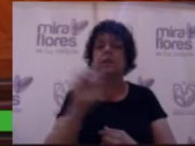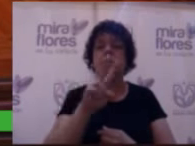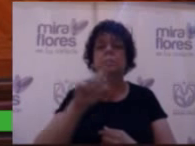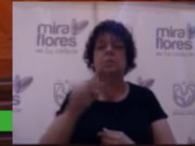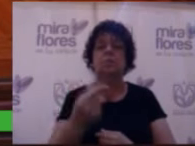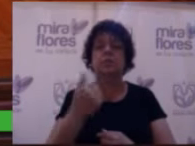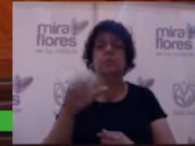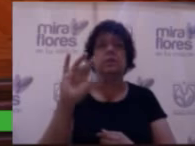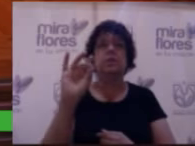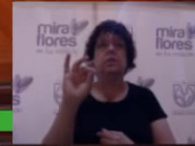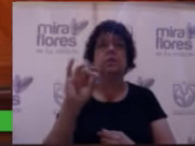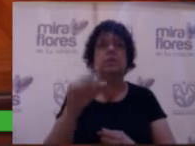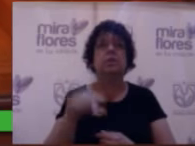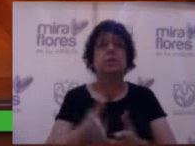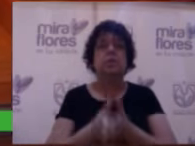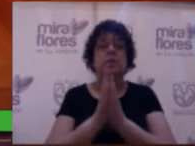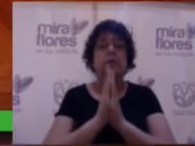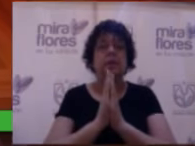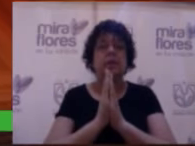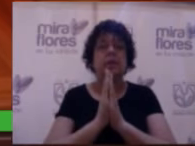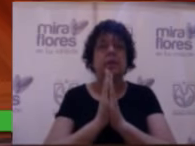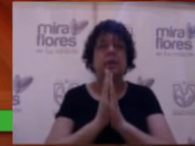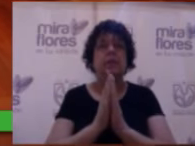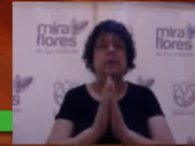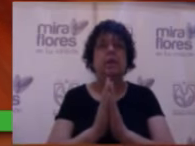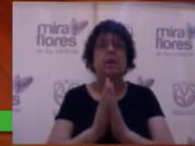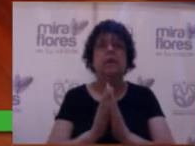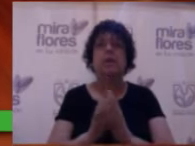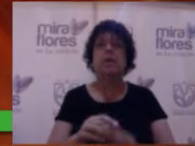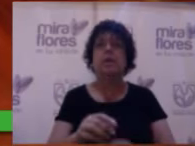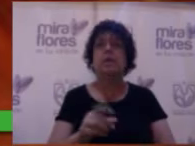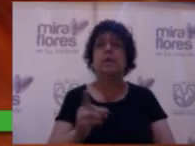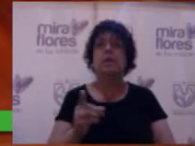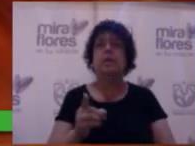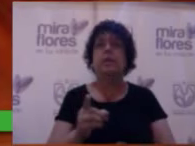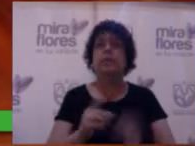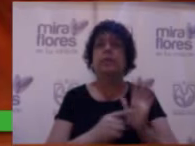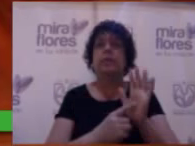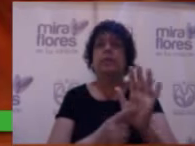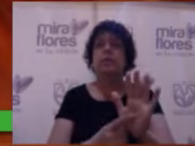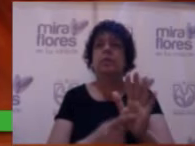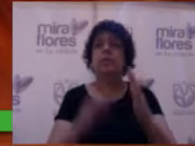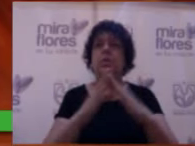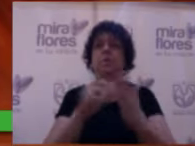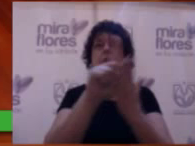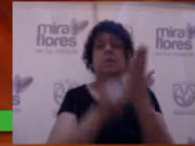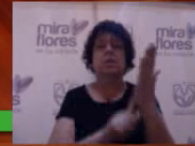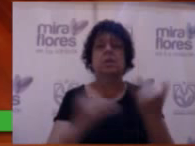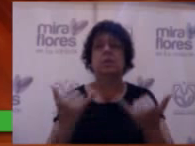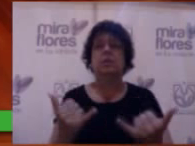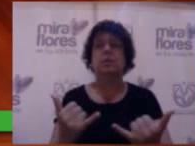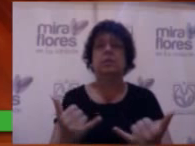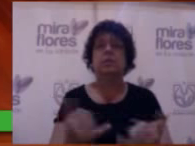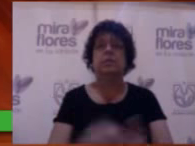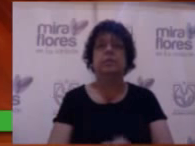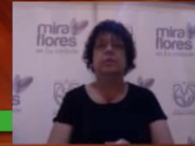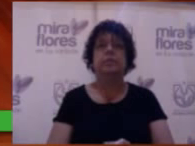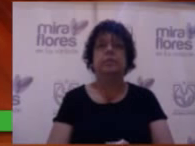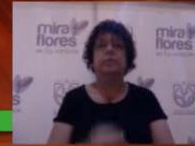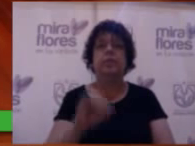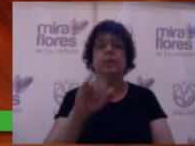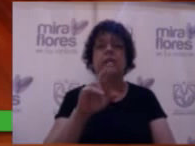y le voy a pedir a nuestro gerente municipal, encargado de la Secretaría General, que se sirva a pasar la lista del caso.